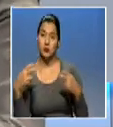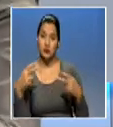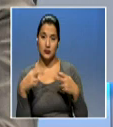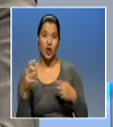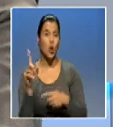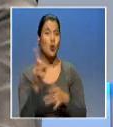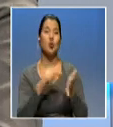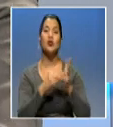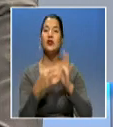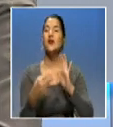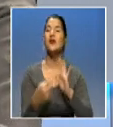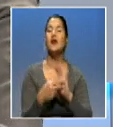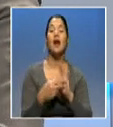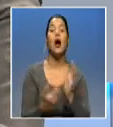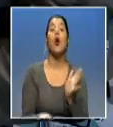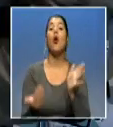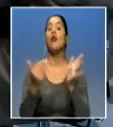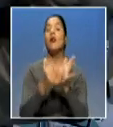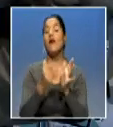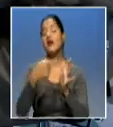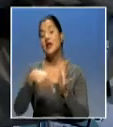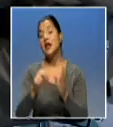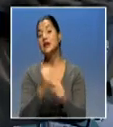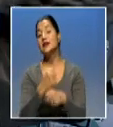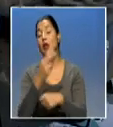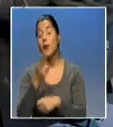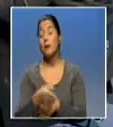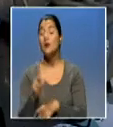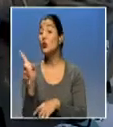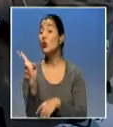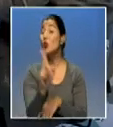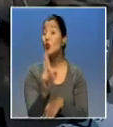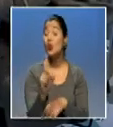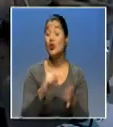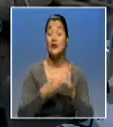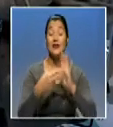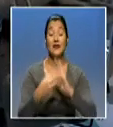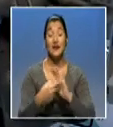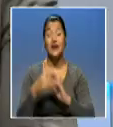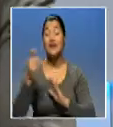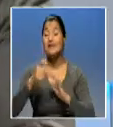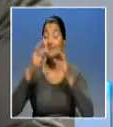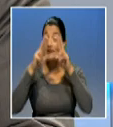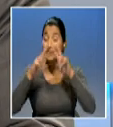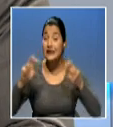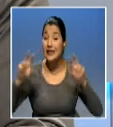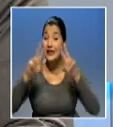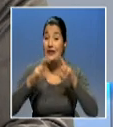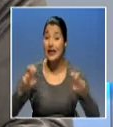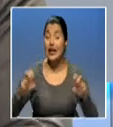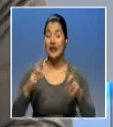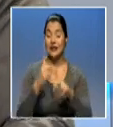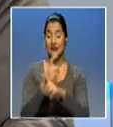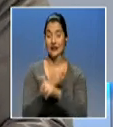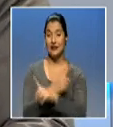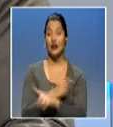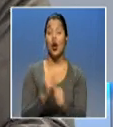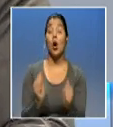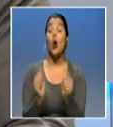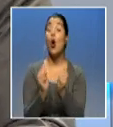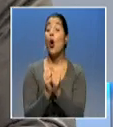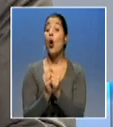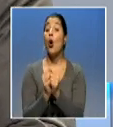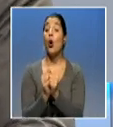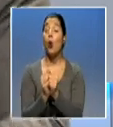audiencia o reponer un acto ya cumplido. Se trata de someter análisis crítico con los argumentos de